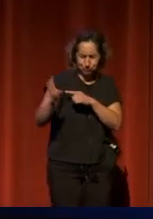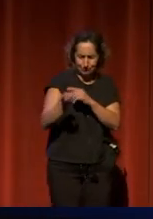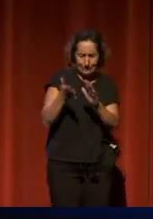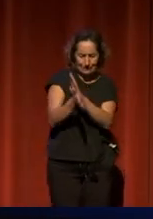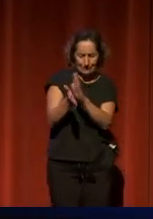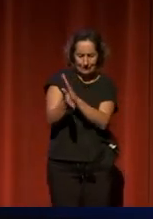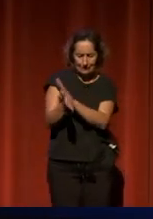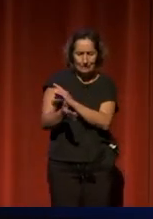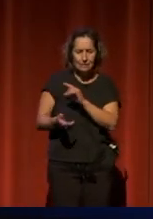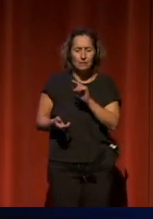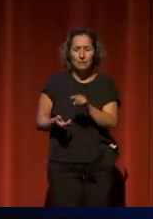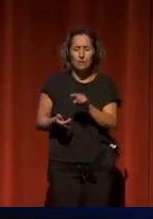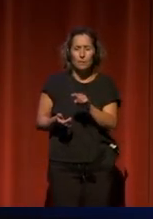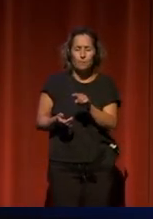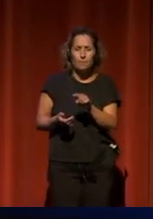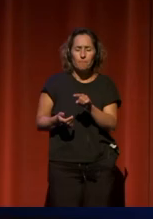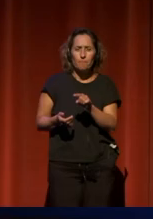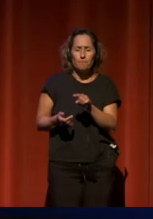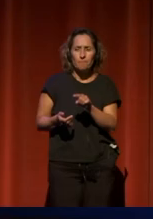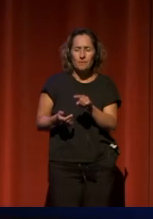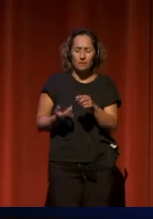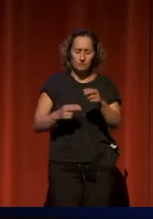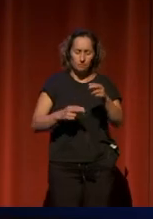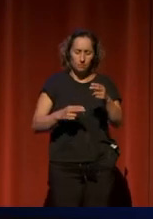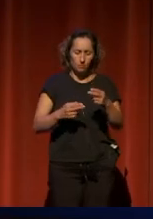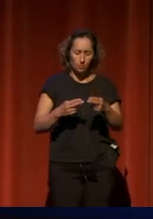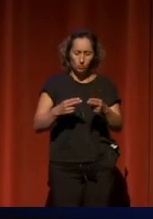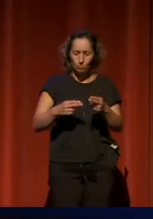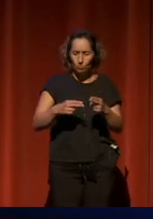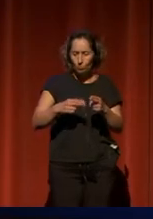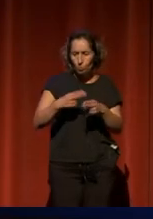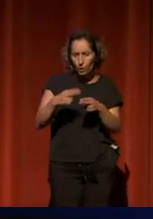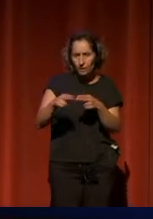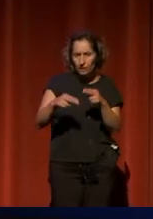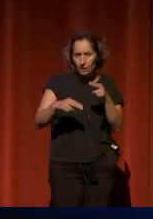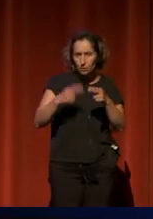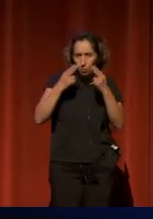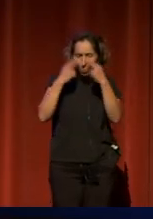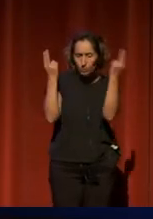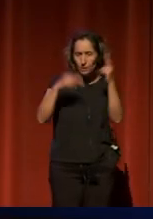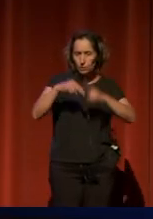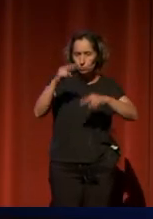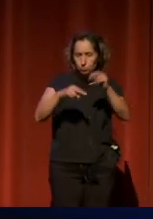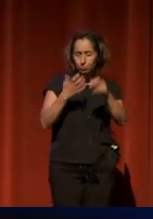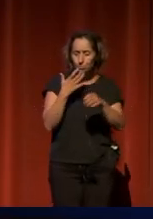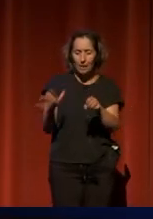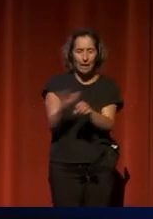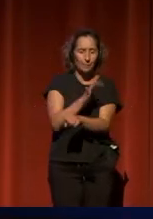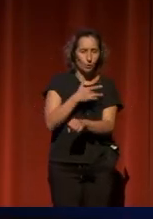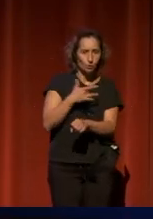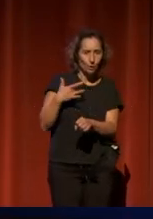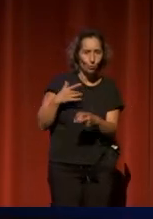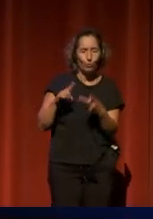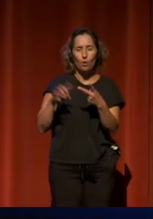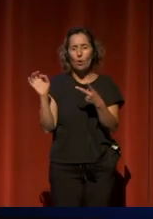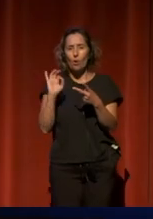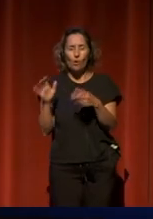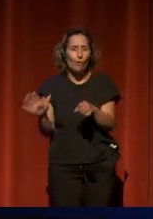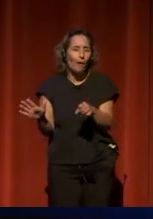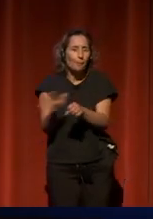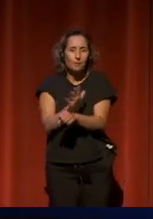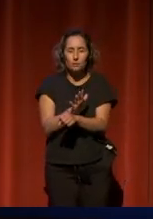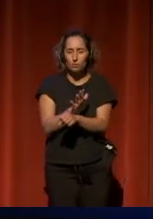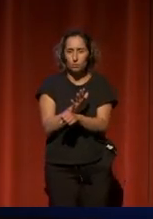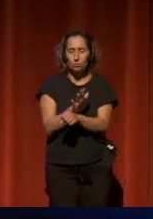ese acercamiento no a la construcción de políticas públicas con esta idea en ámbitos de la salud o en ámbitos de no sé Esa